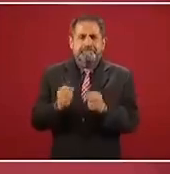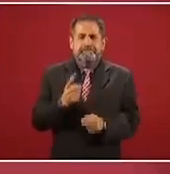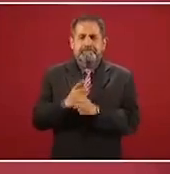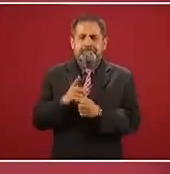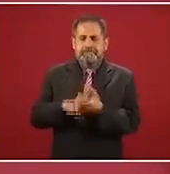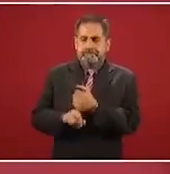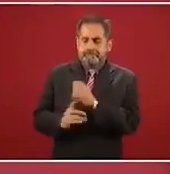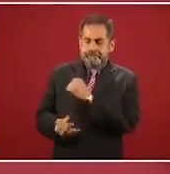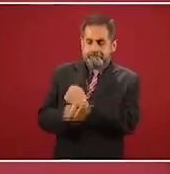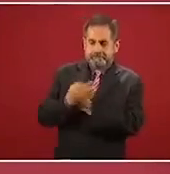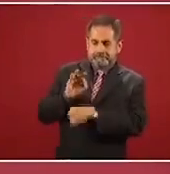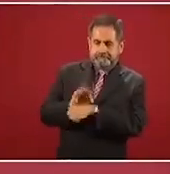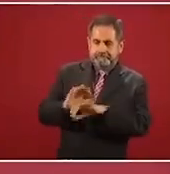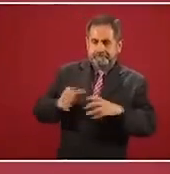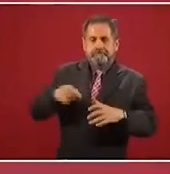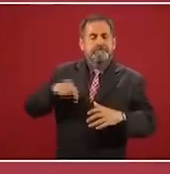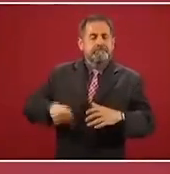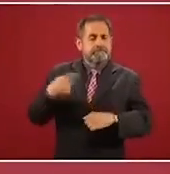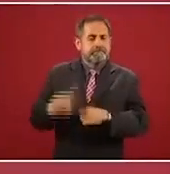nuestro país.